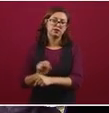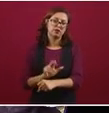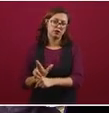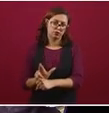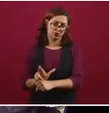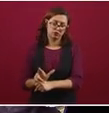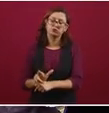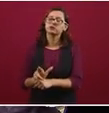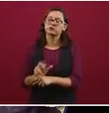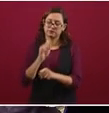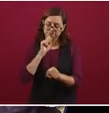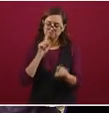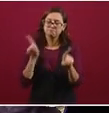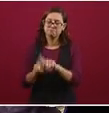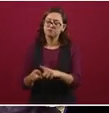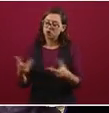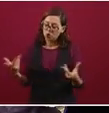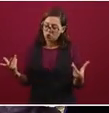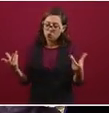Este es un compromiso